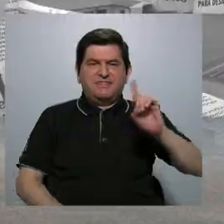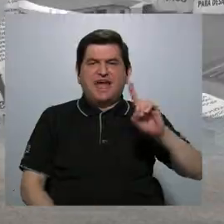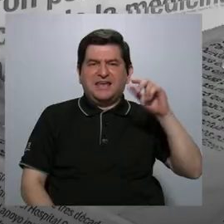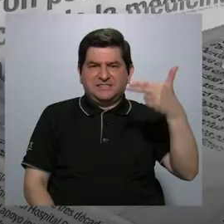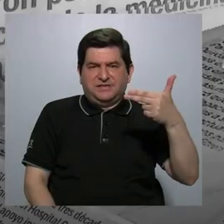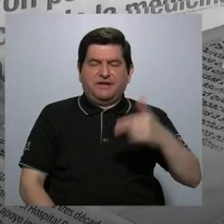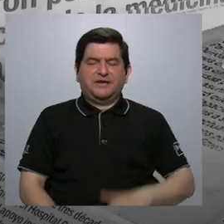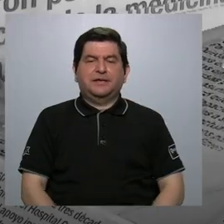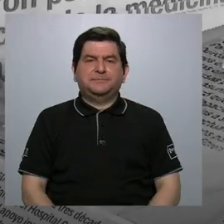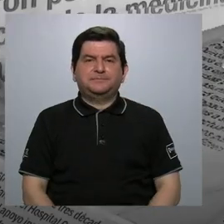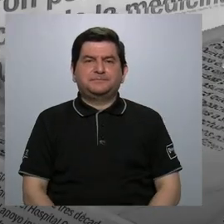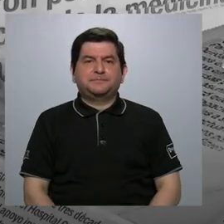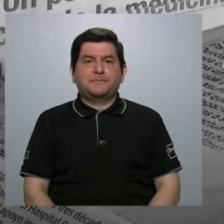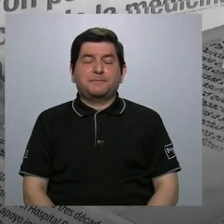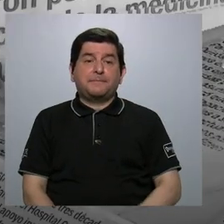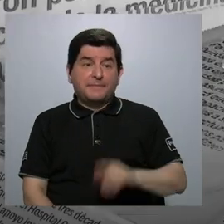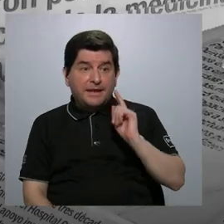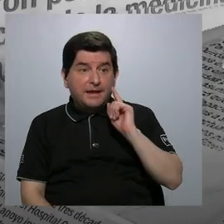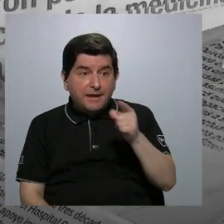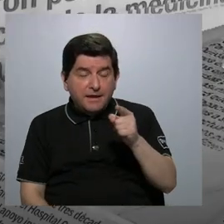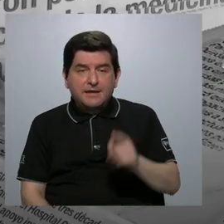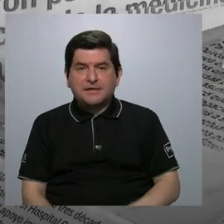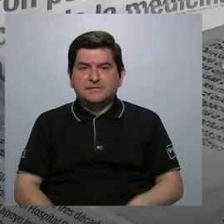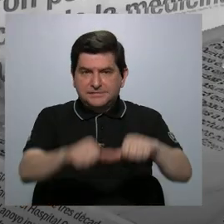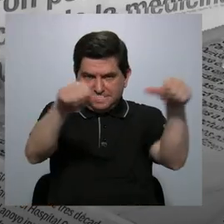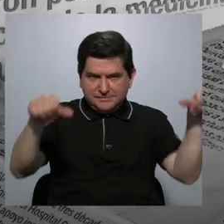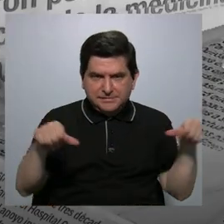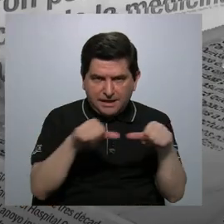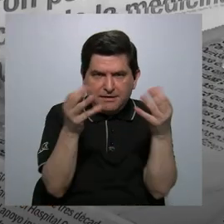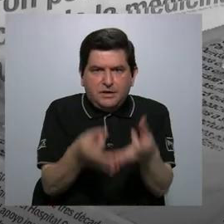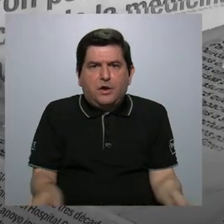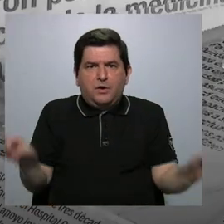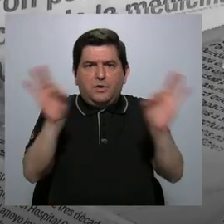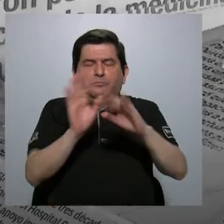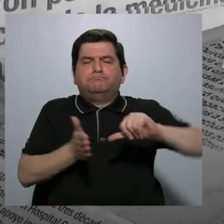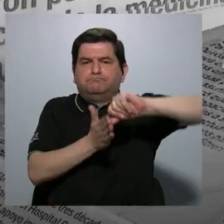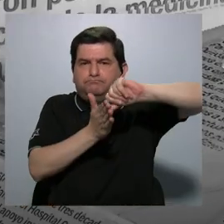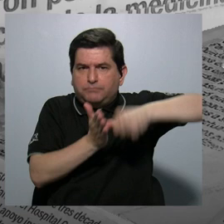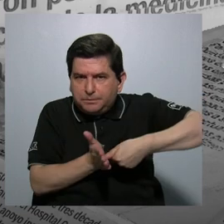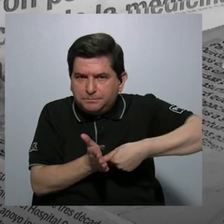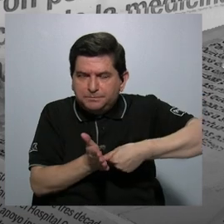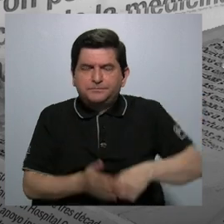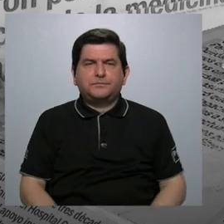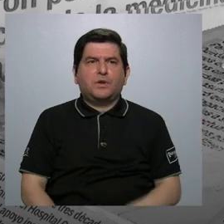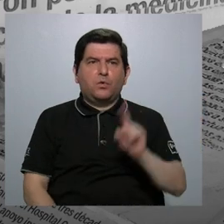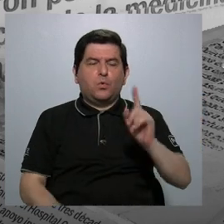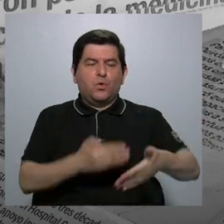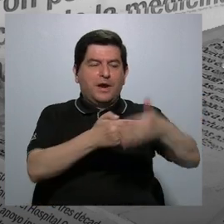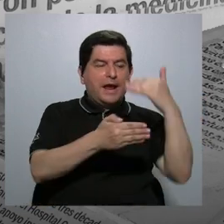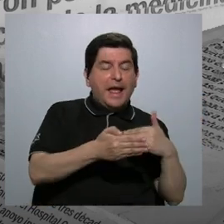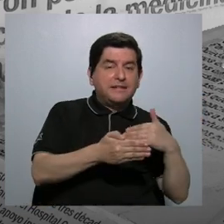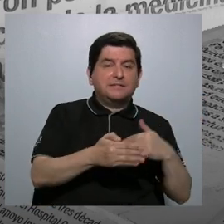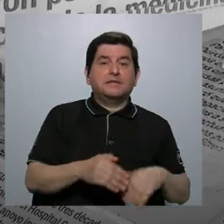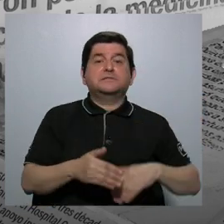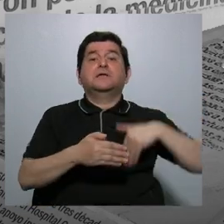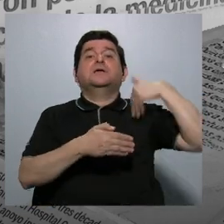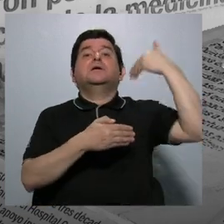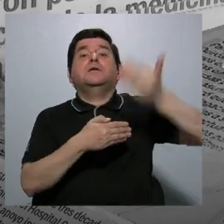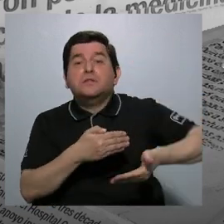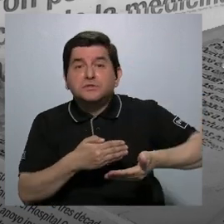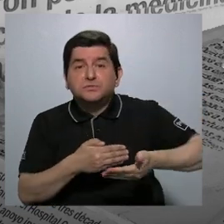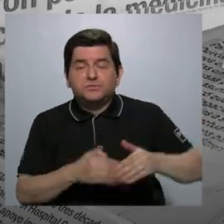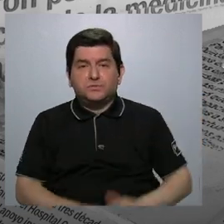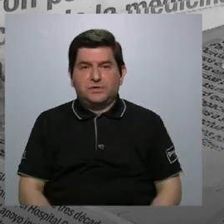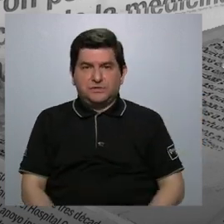Chavarría? Sí, bueno, en esa línea es importante resaltar que hubo un antes y un después.